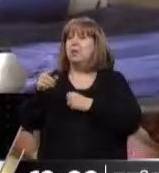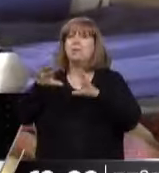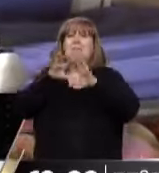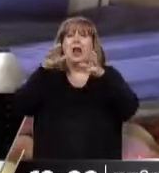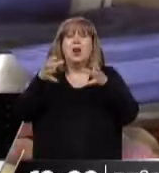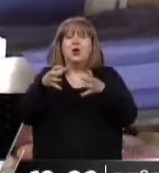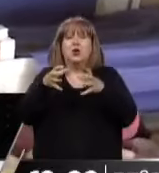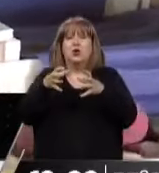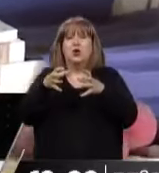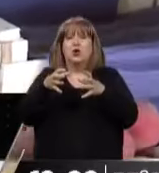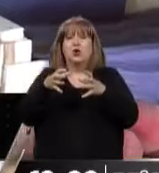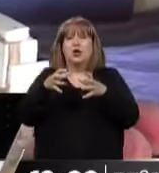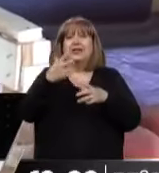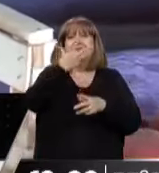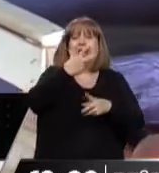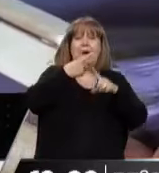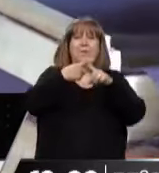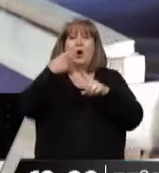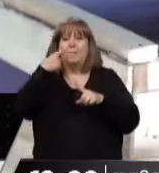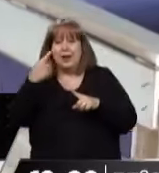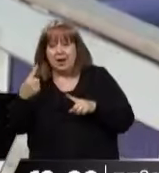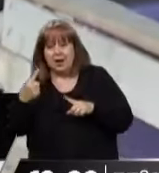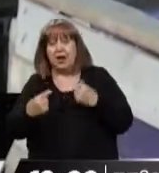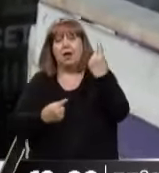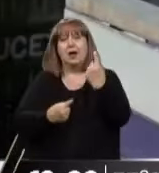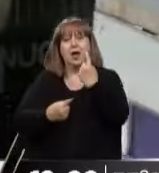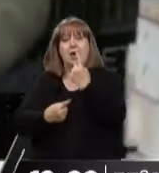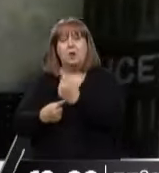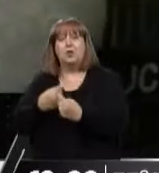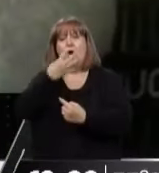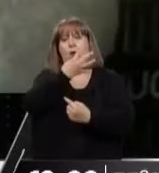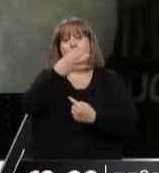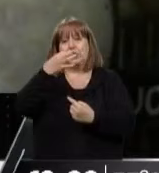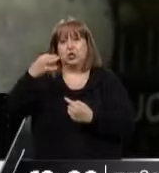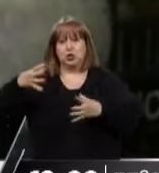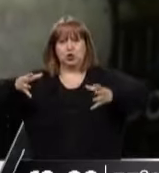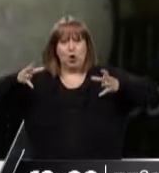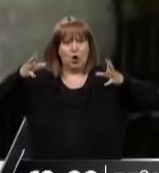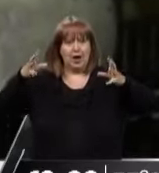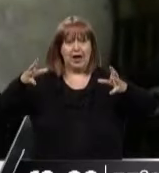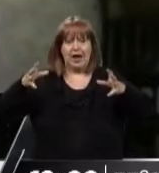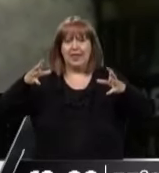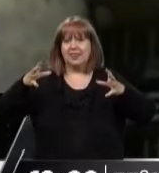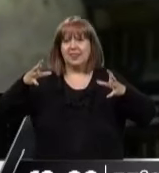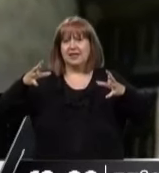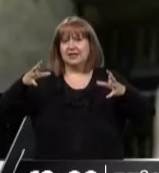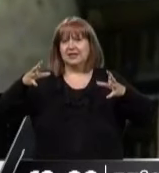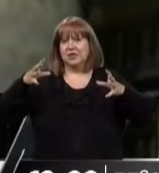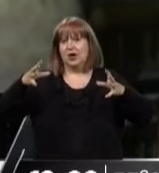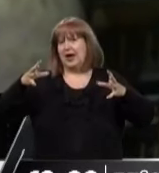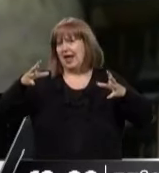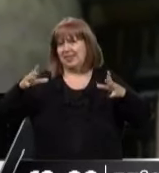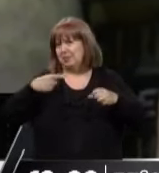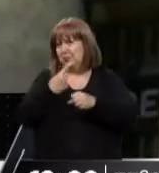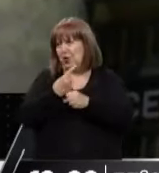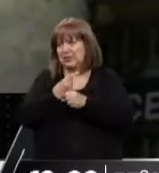esos? 400 o 3 por mil, pero son los grandes que no se pueden embalar en la caja, son esos.